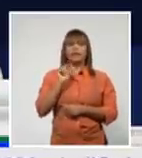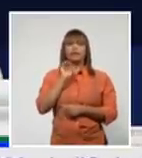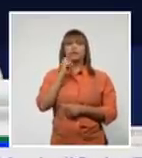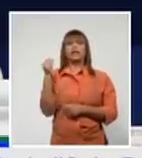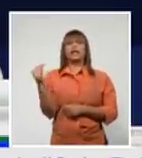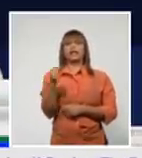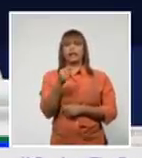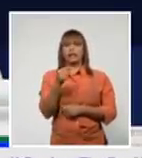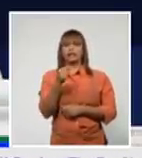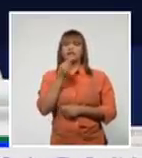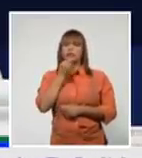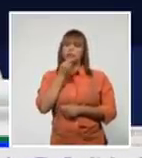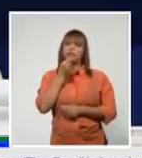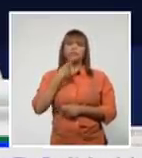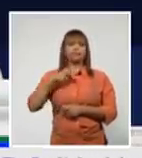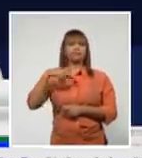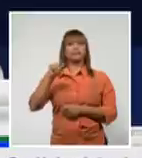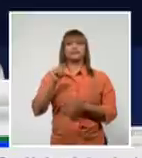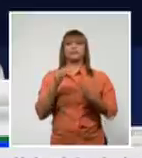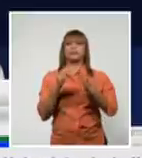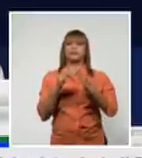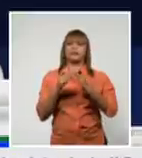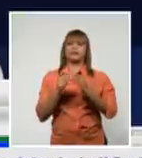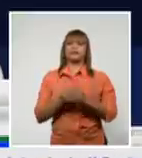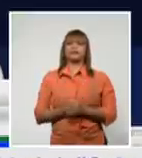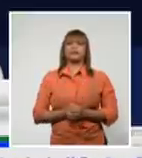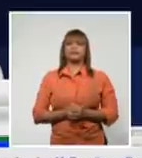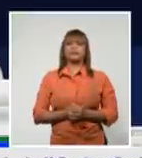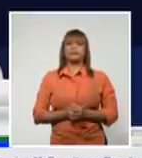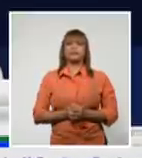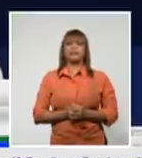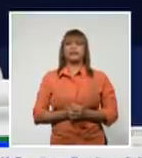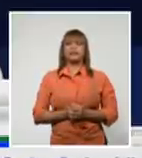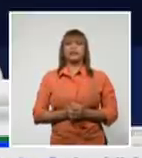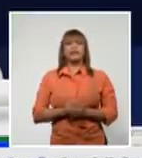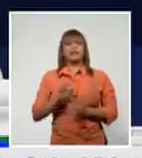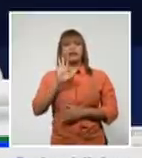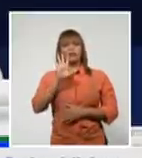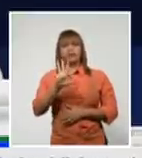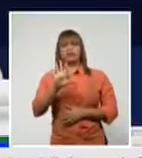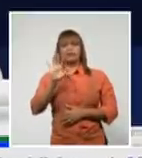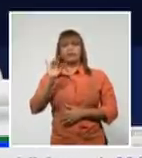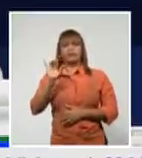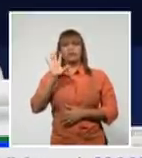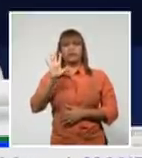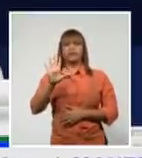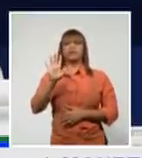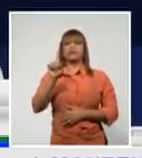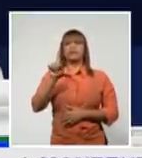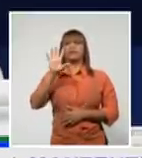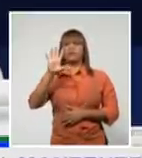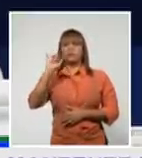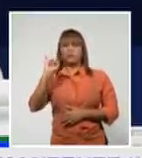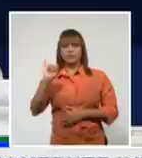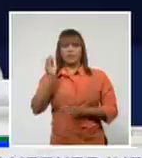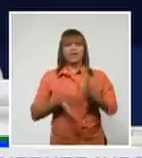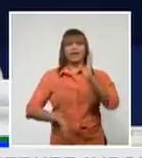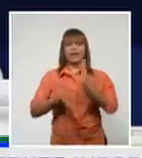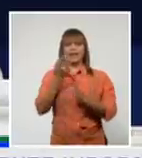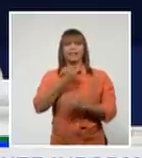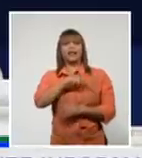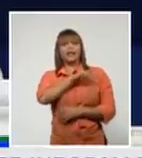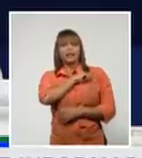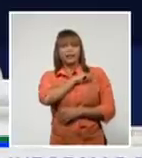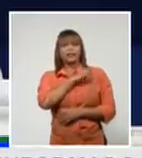para poder el alta. Con estas 156 altas del día de ayer ya podemos hablar que